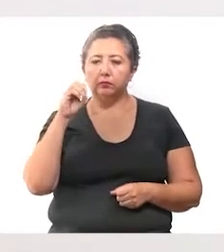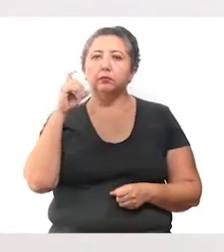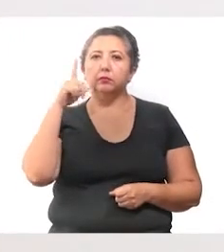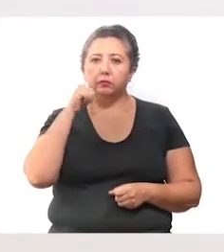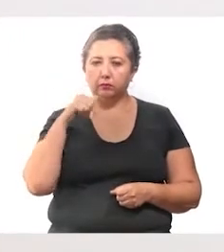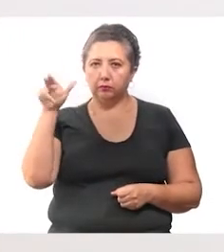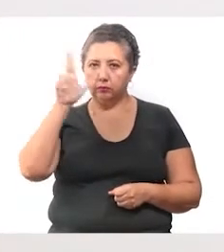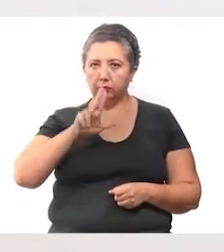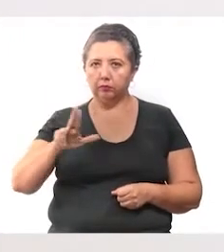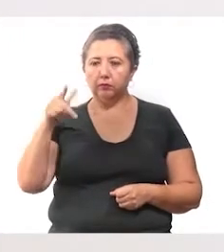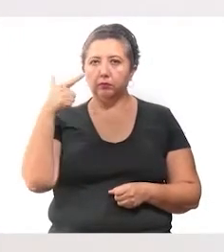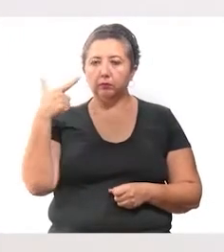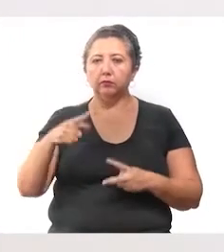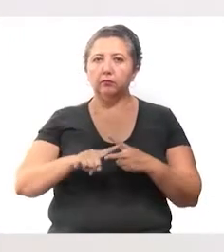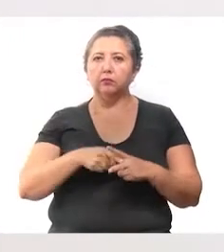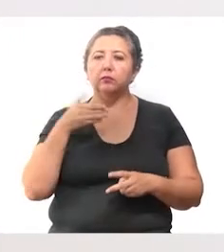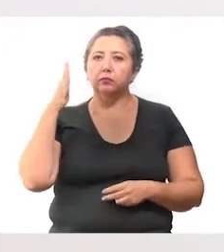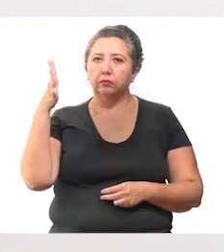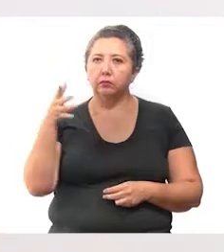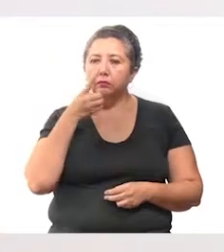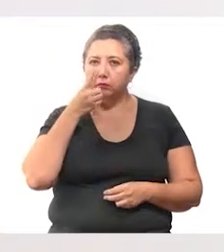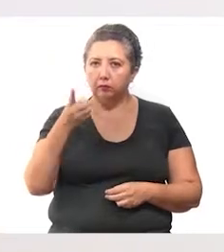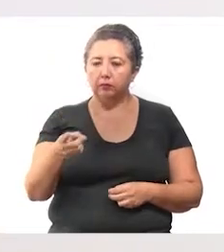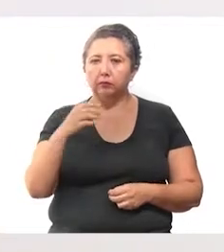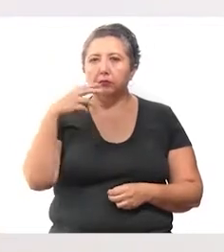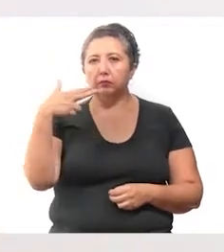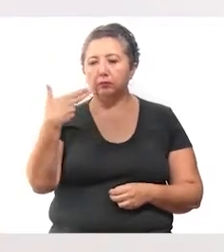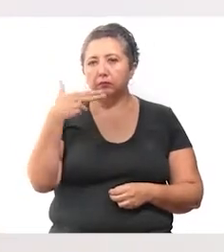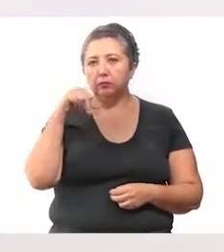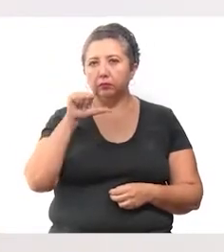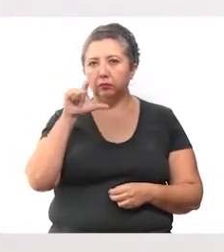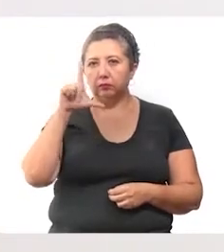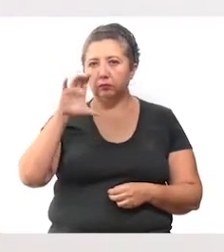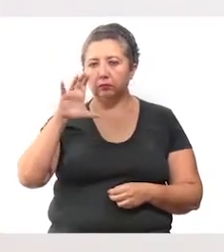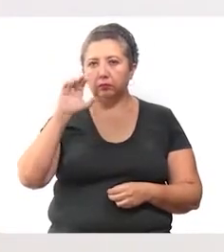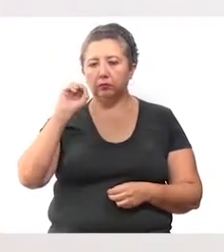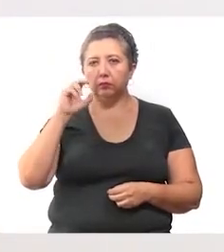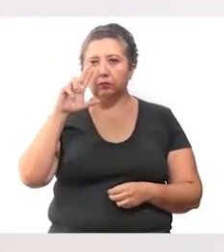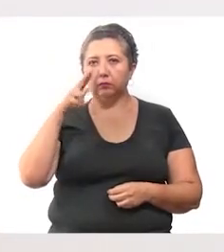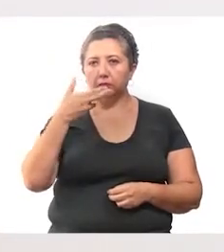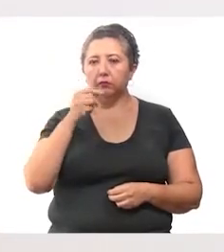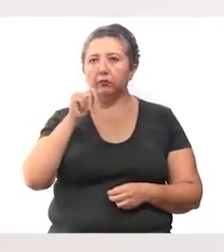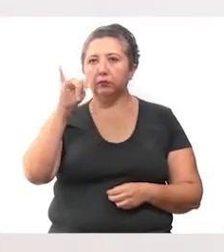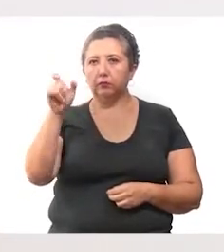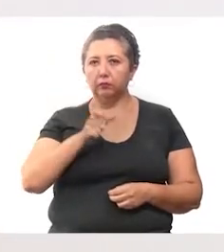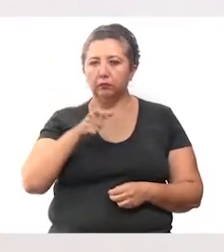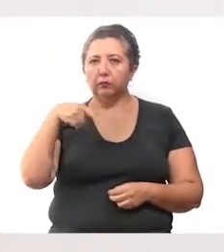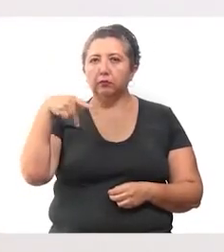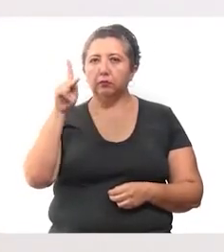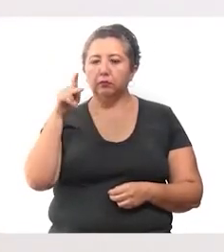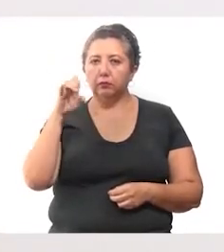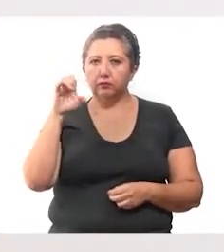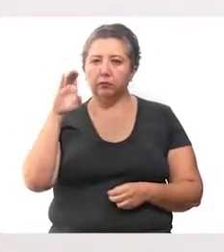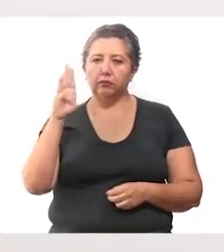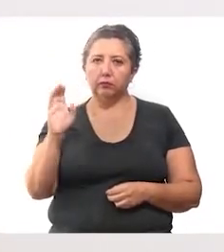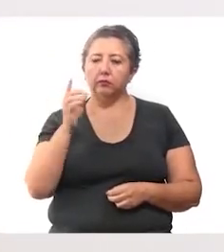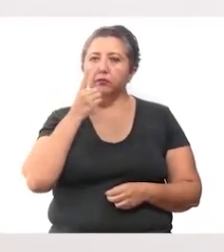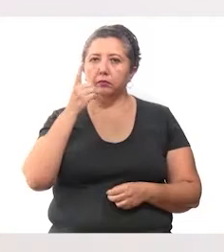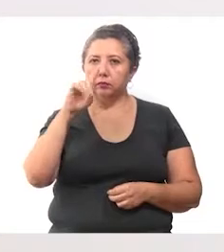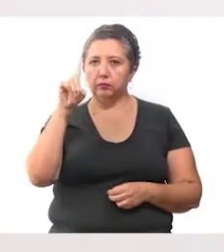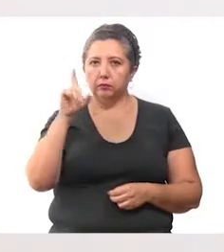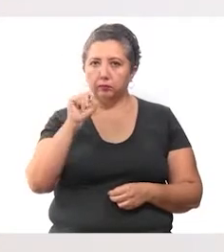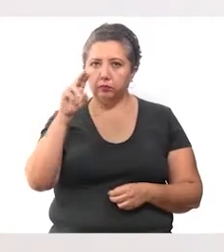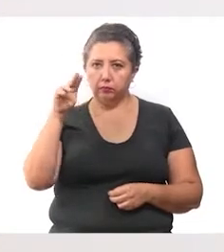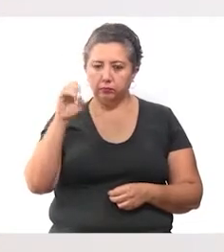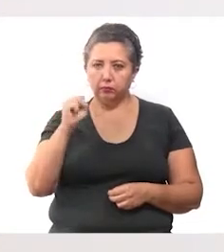Mañana, martes 7 de septiembre, iniciará en las localidades de Maxcanú, Jalachó, Espita, Tecó, Temozón, Tixcocop, Yaxcabá, Acanquet,